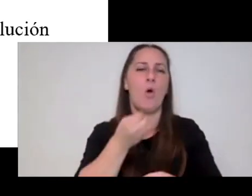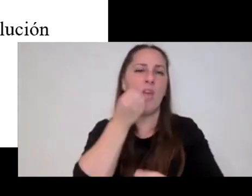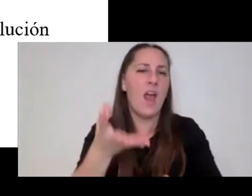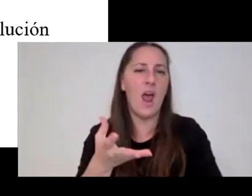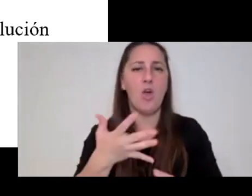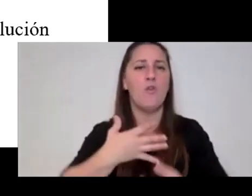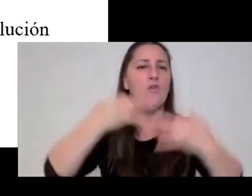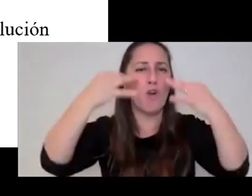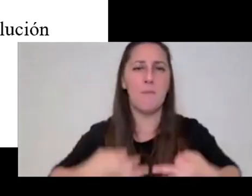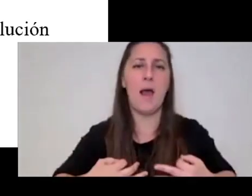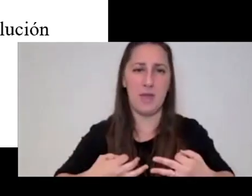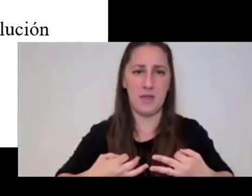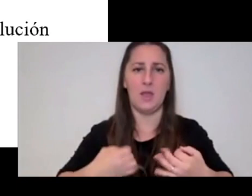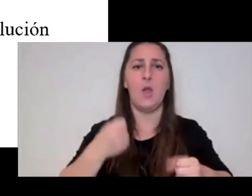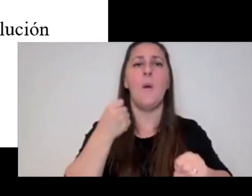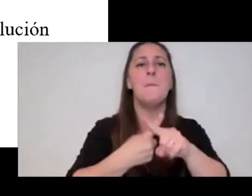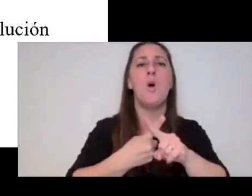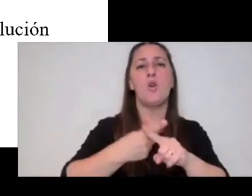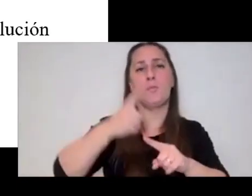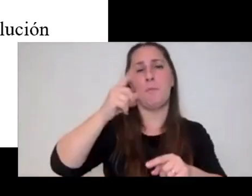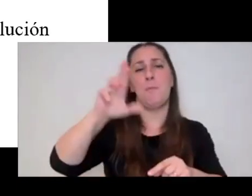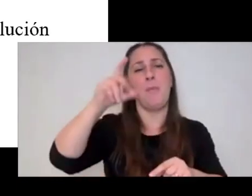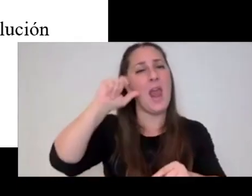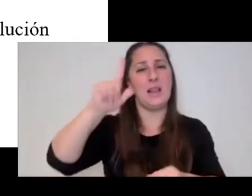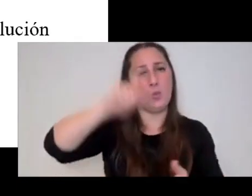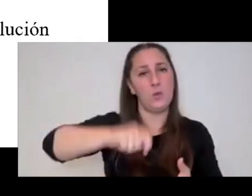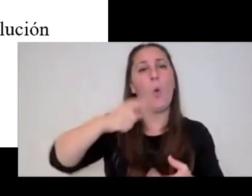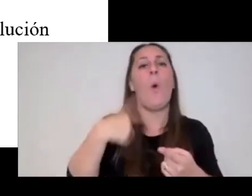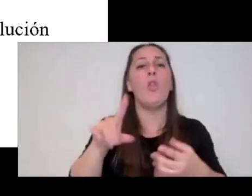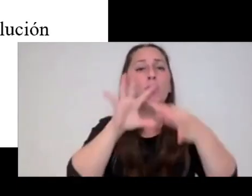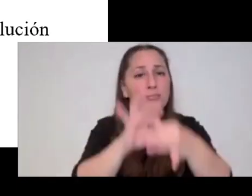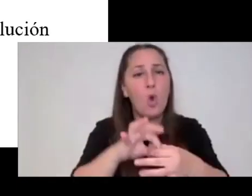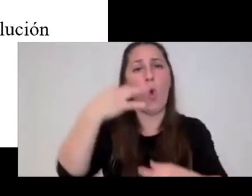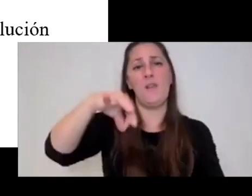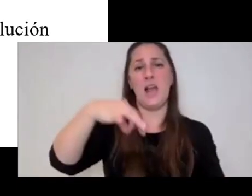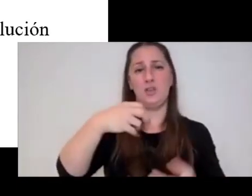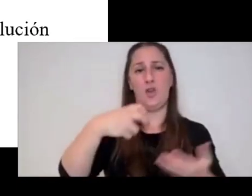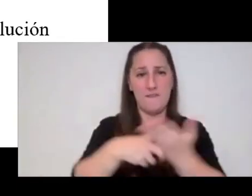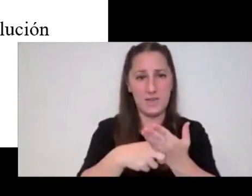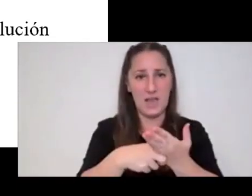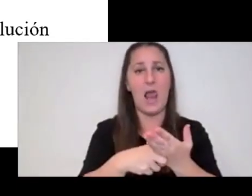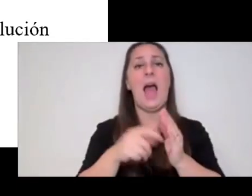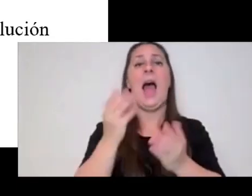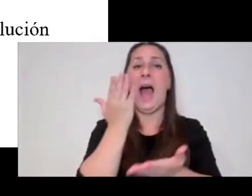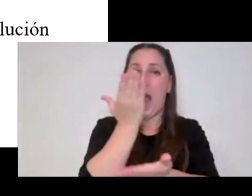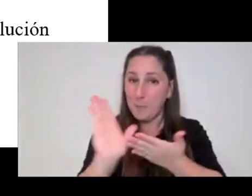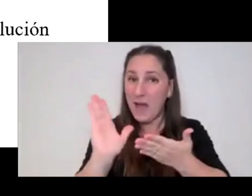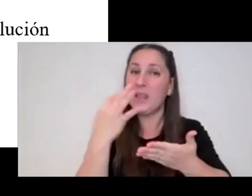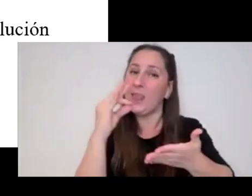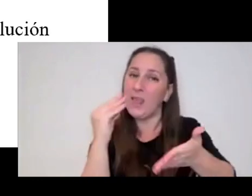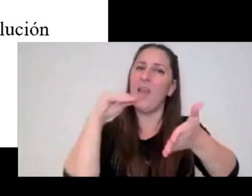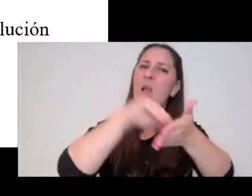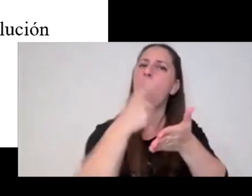materia penal tributaria cuando se vincula a obligaciones fiscales, además de indicar cuál es el importe